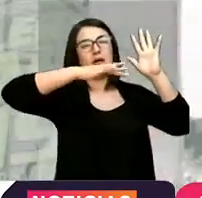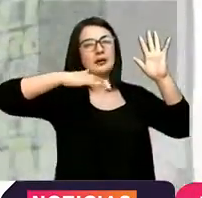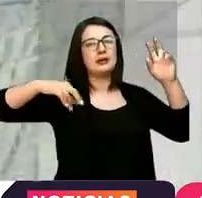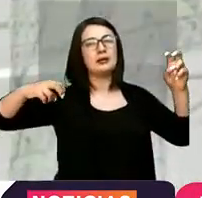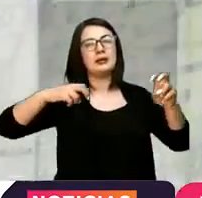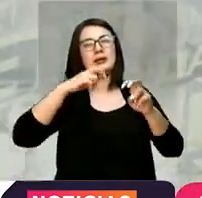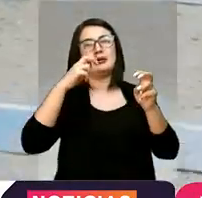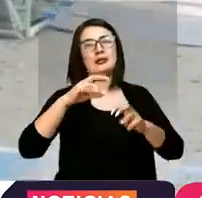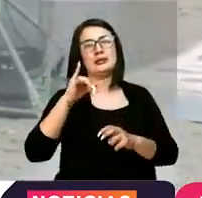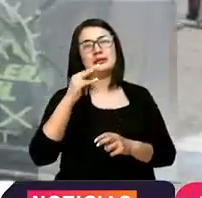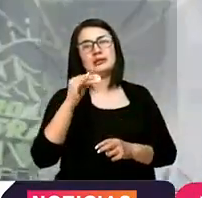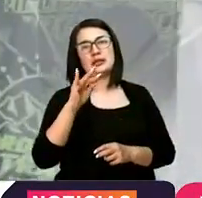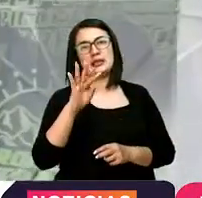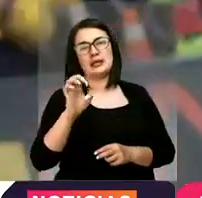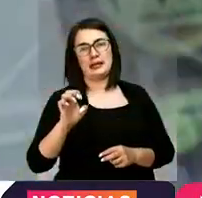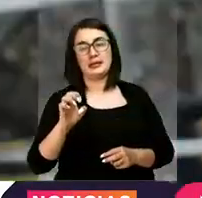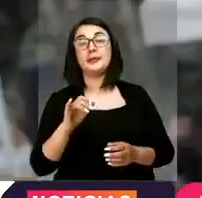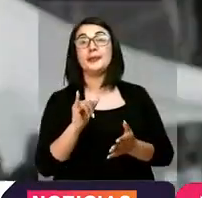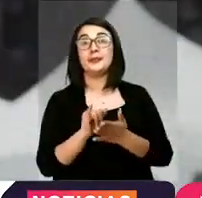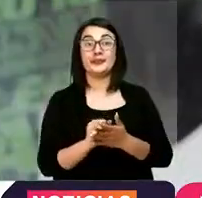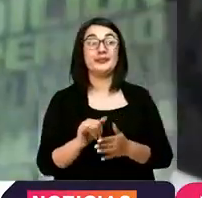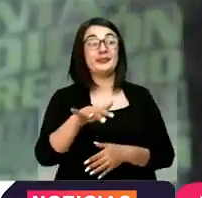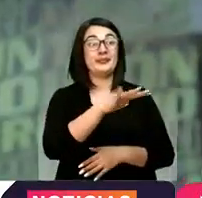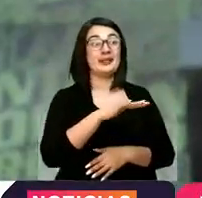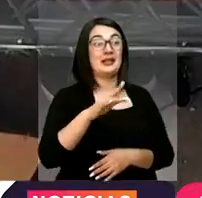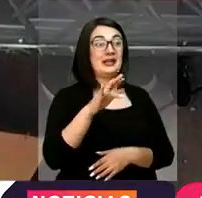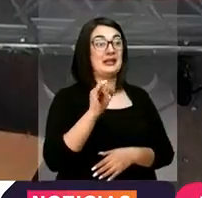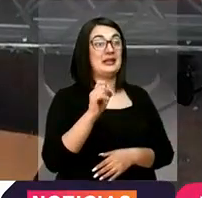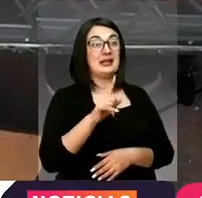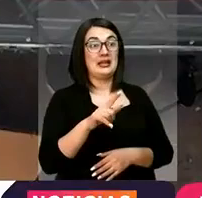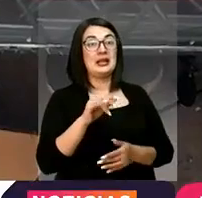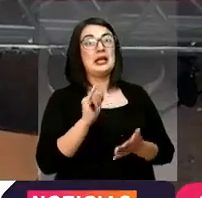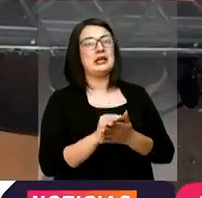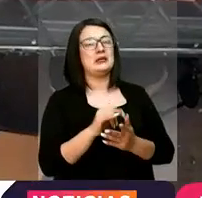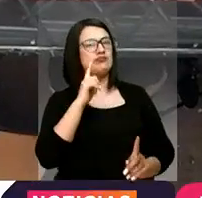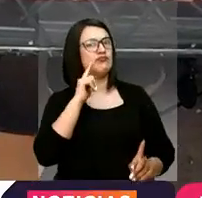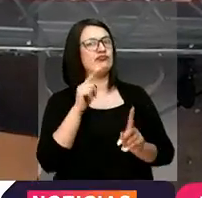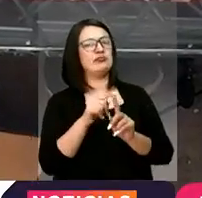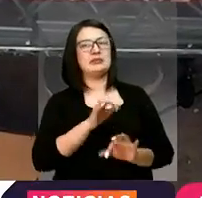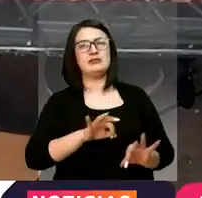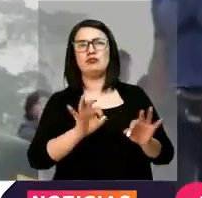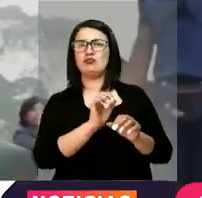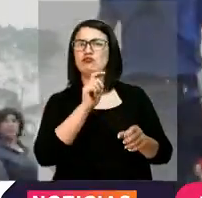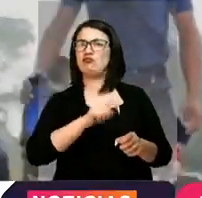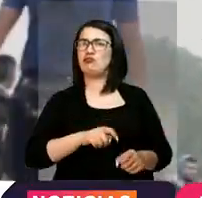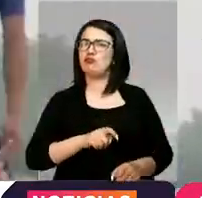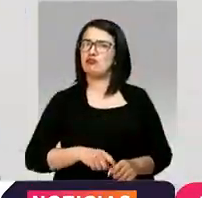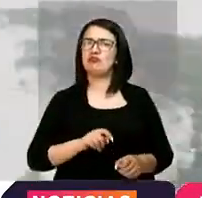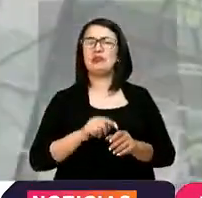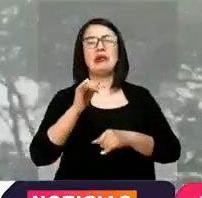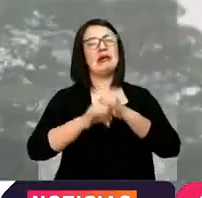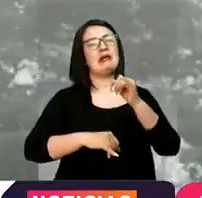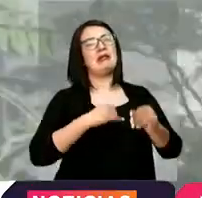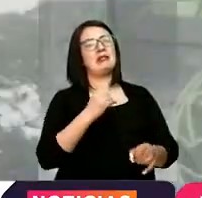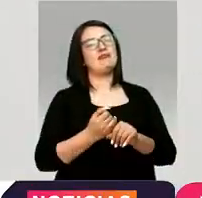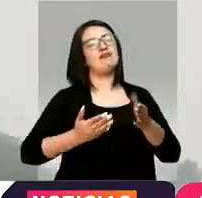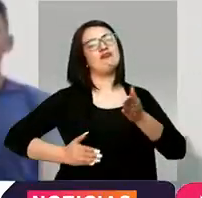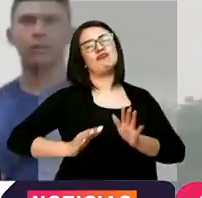Natural Chicaque. La Cordillera Trail es una competencia puntuable para la clasificación del ranking internacional de la Trail